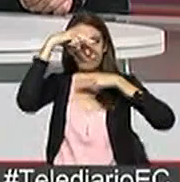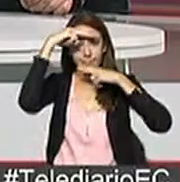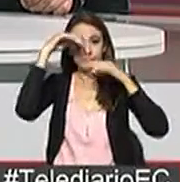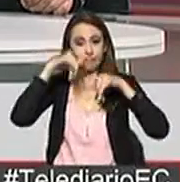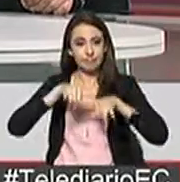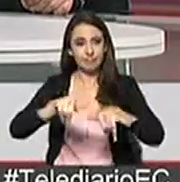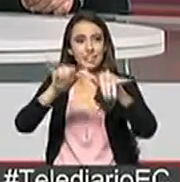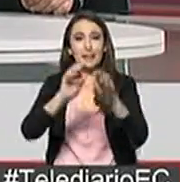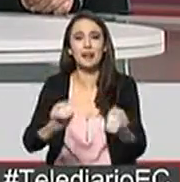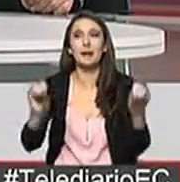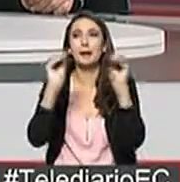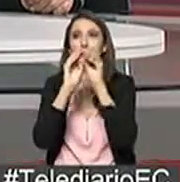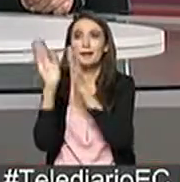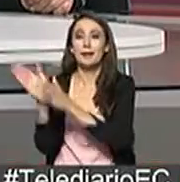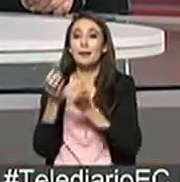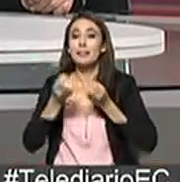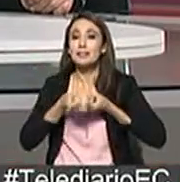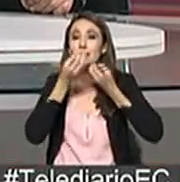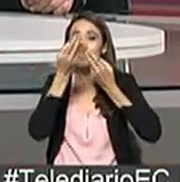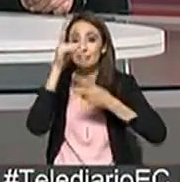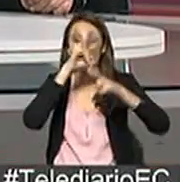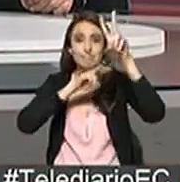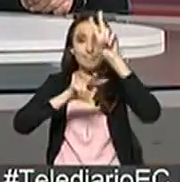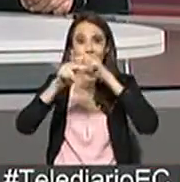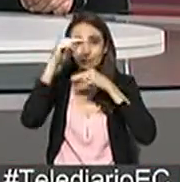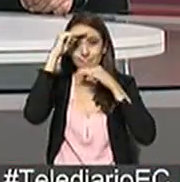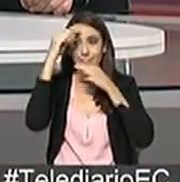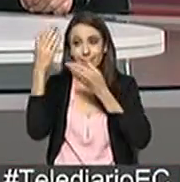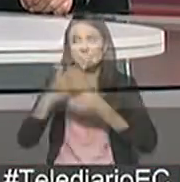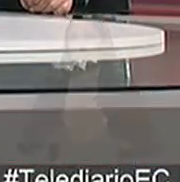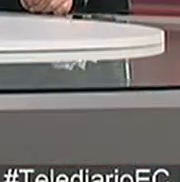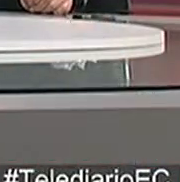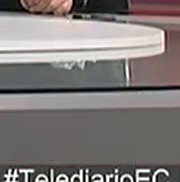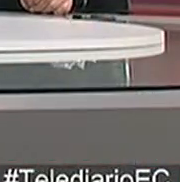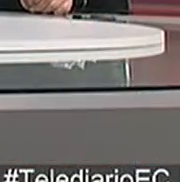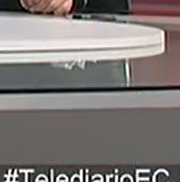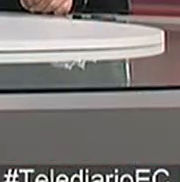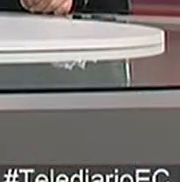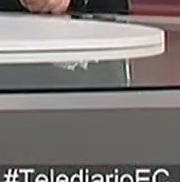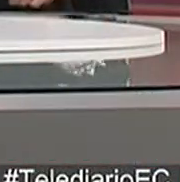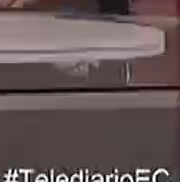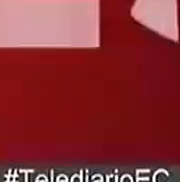esta entrega informativa. Revisamos de inmediato los titulares.